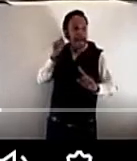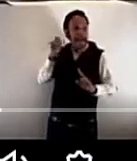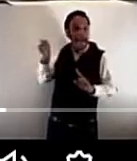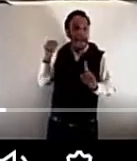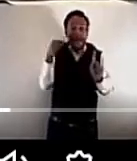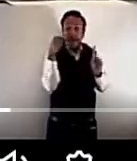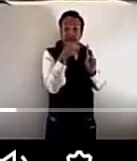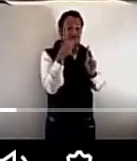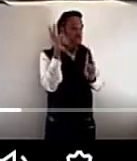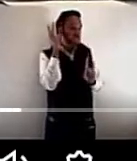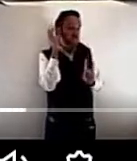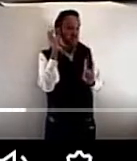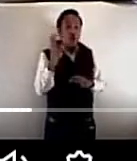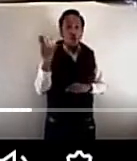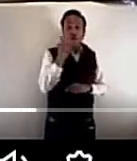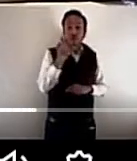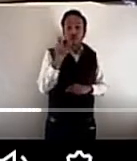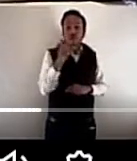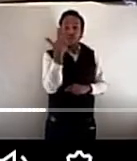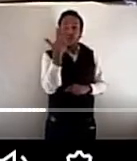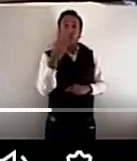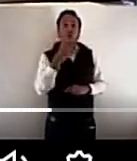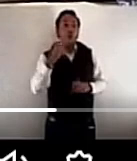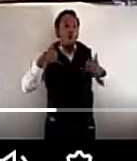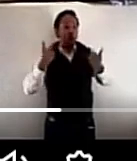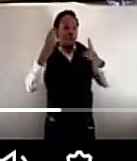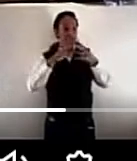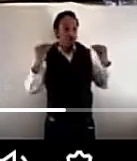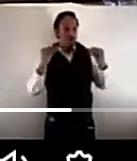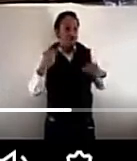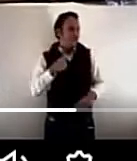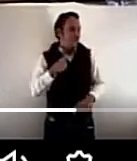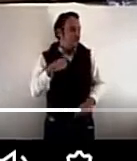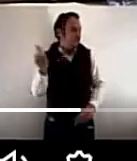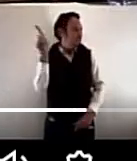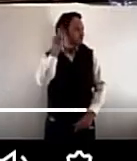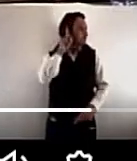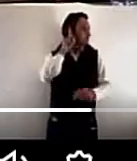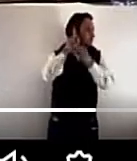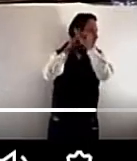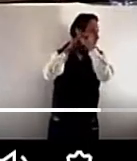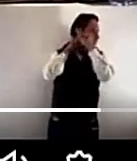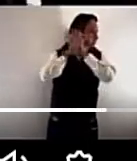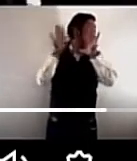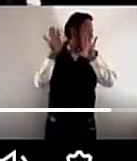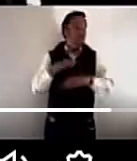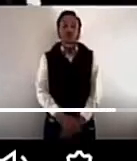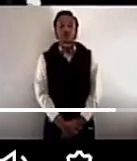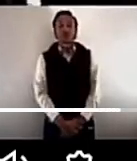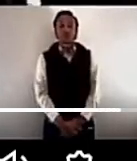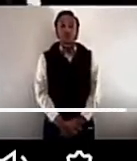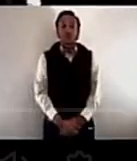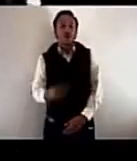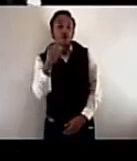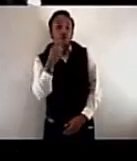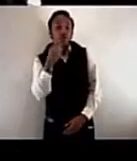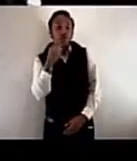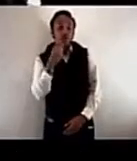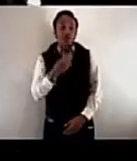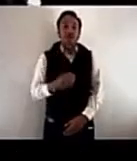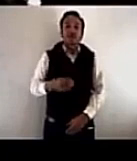de abdicación del Estado cuando hay regiones tomadas por los poderes fácticos oscuros